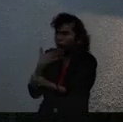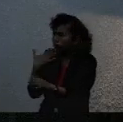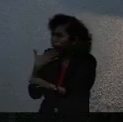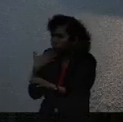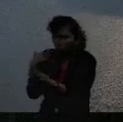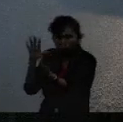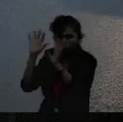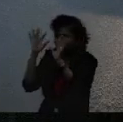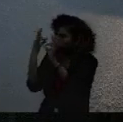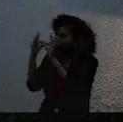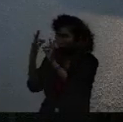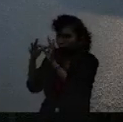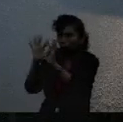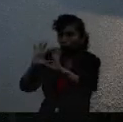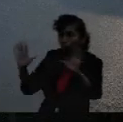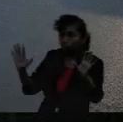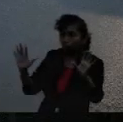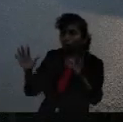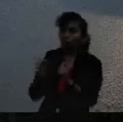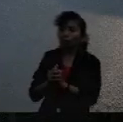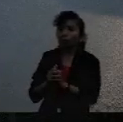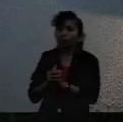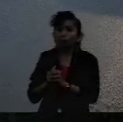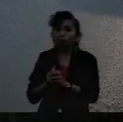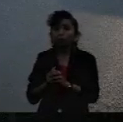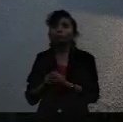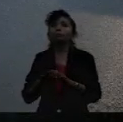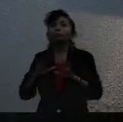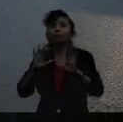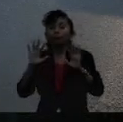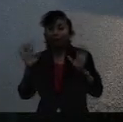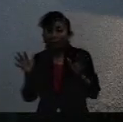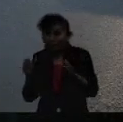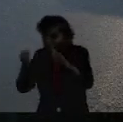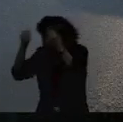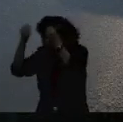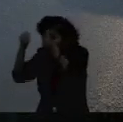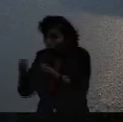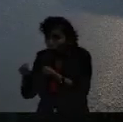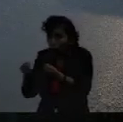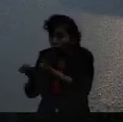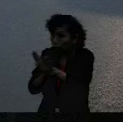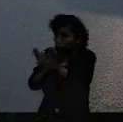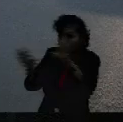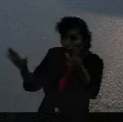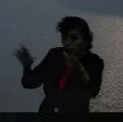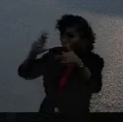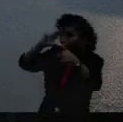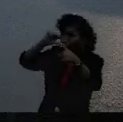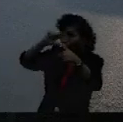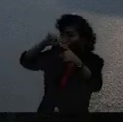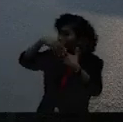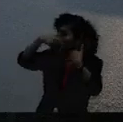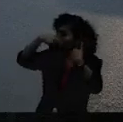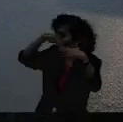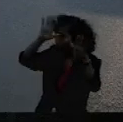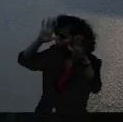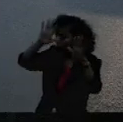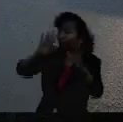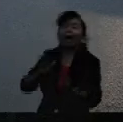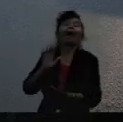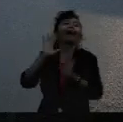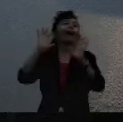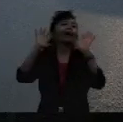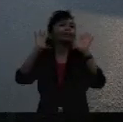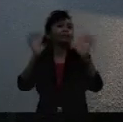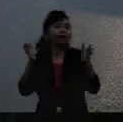Chetumal no por nosotros o por nosotras hasta estar seguros que se alejaba el fenómeno pues